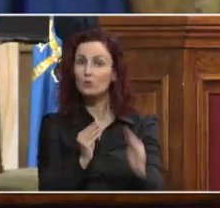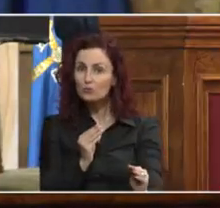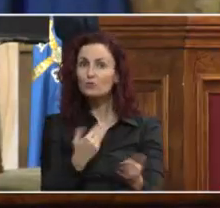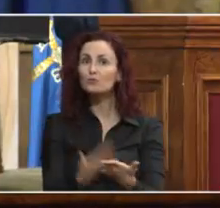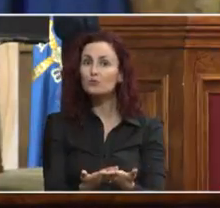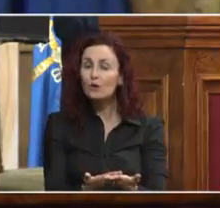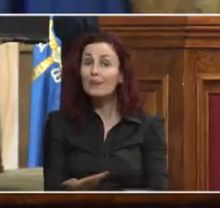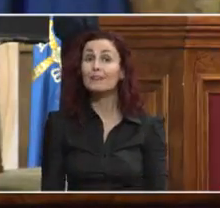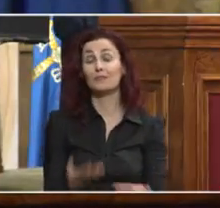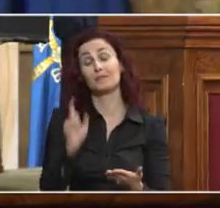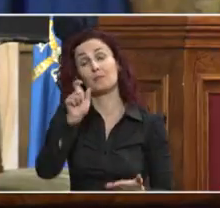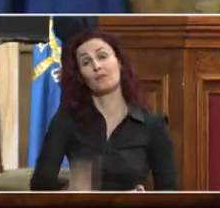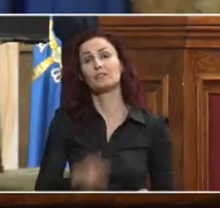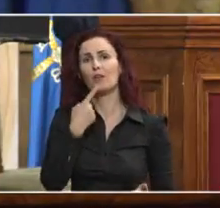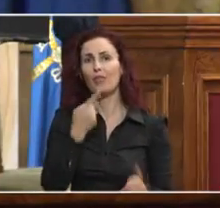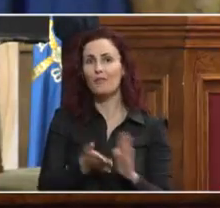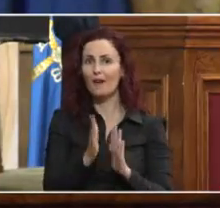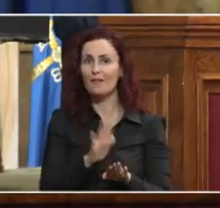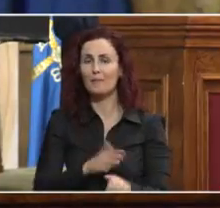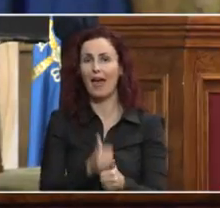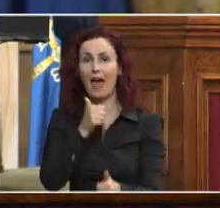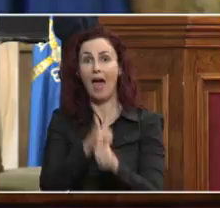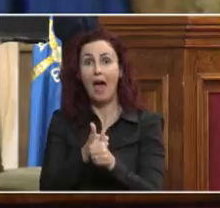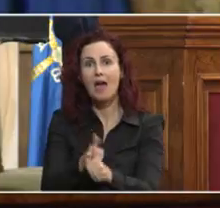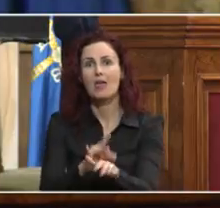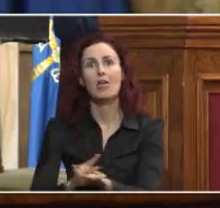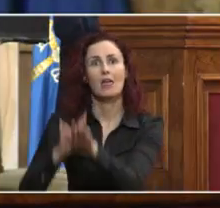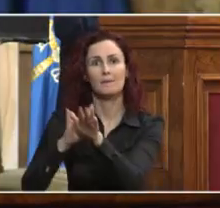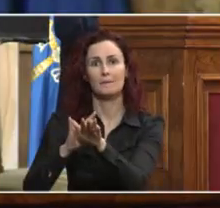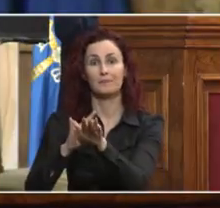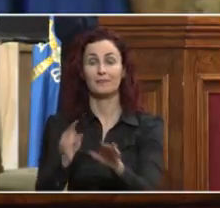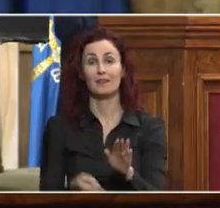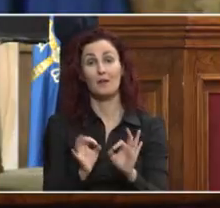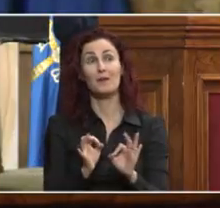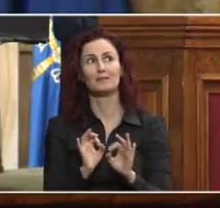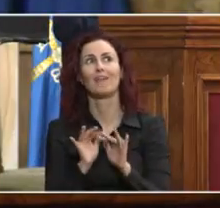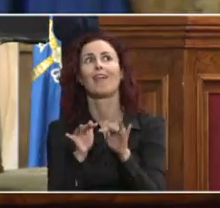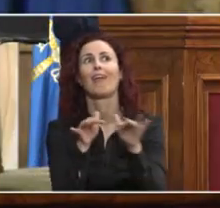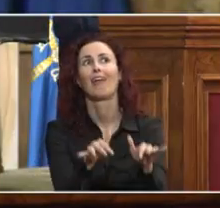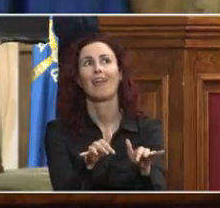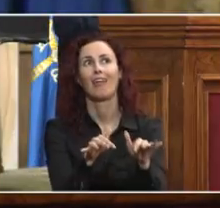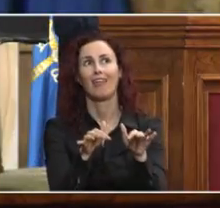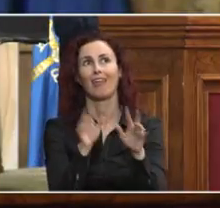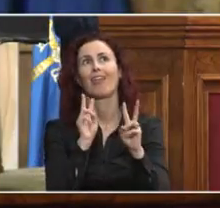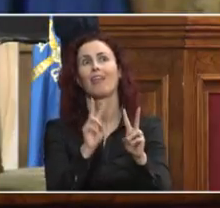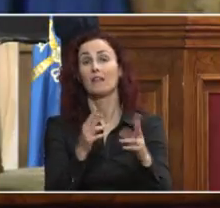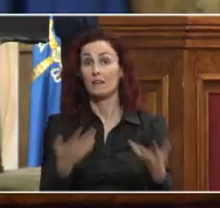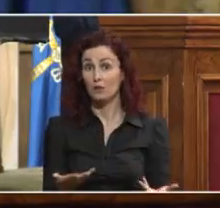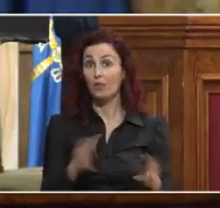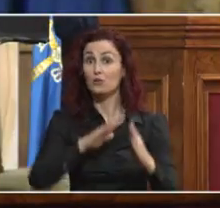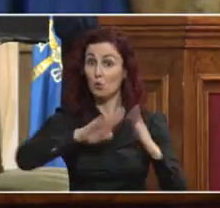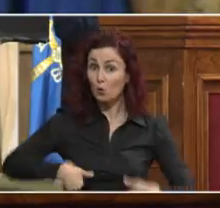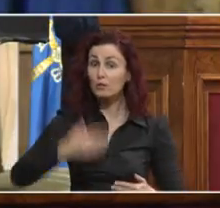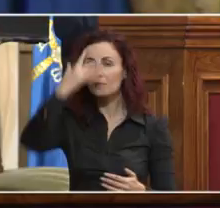que Mastro Piero les ha señalado el camino a la verdad y se van todos a estudiar epistemología. El objeto último